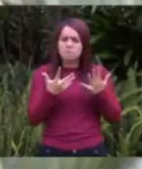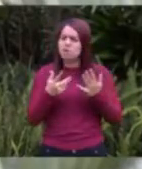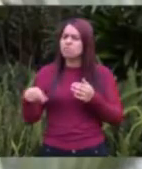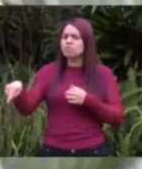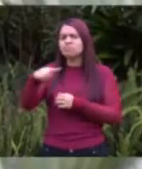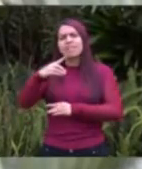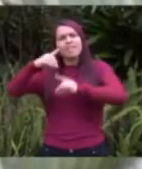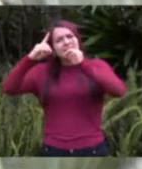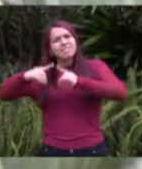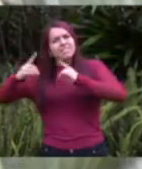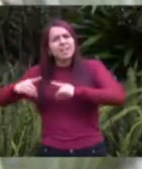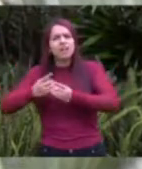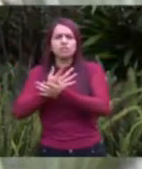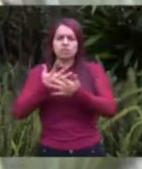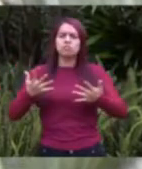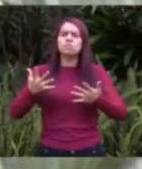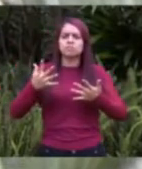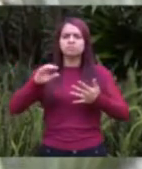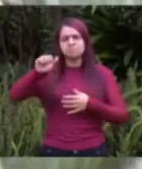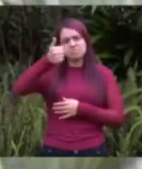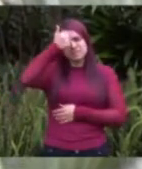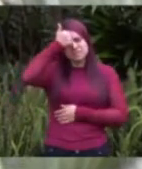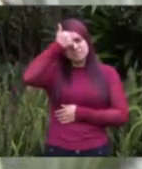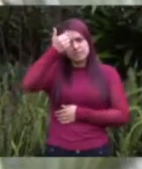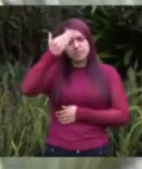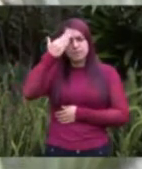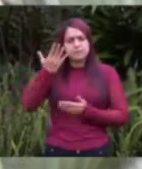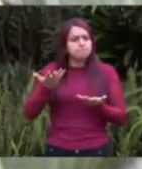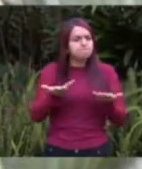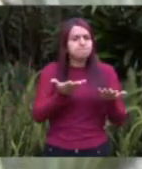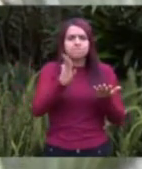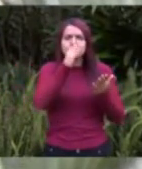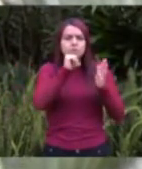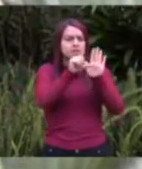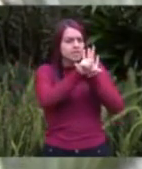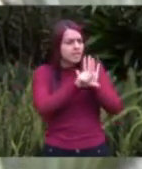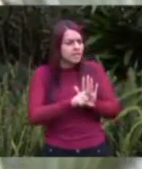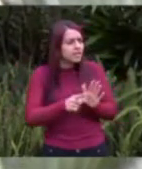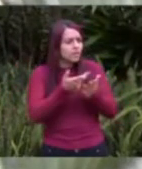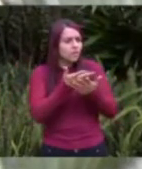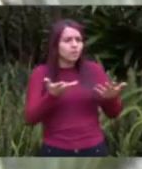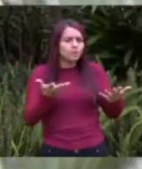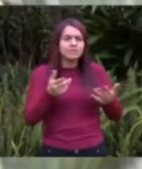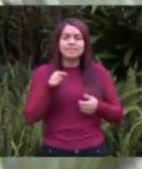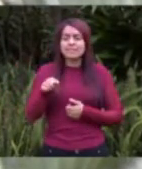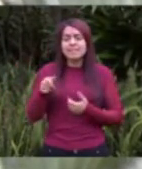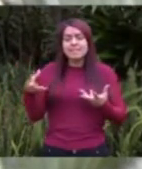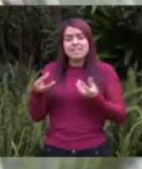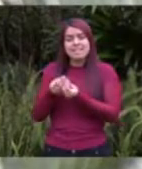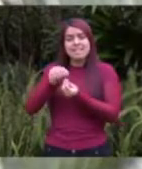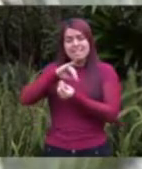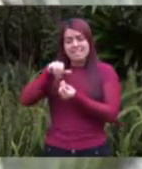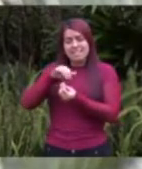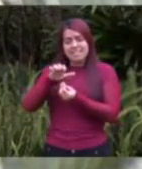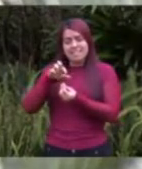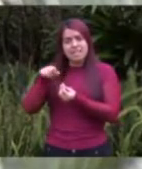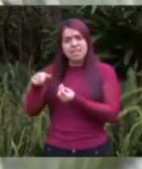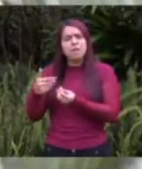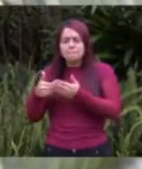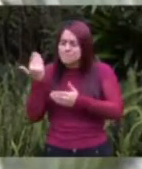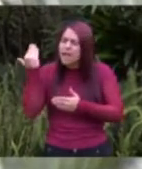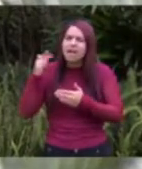sobre derechos fundamentales en ausencia de ley estatutaria. La JEP solo funcionó desde segundo